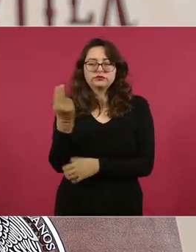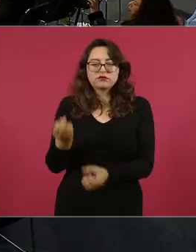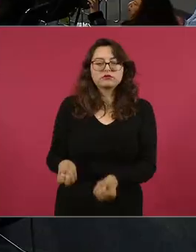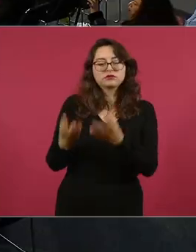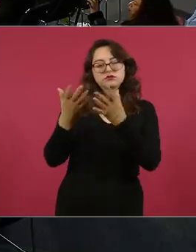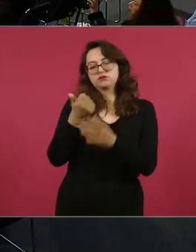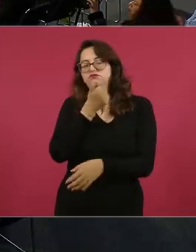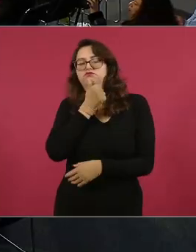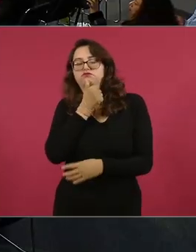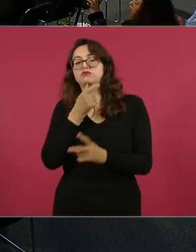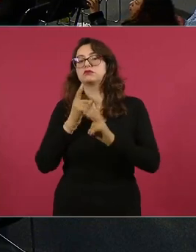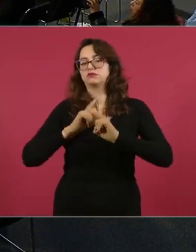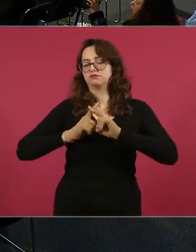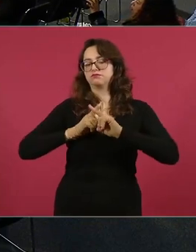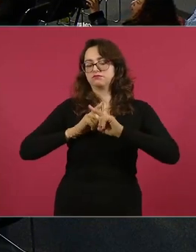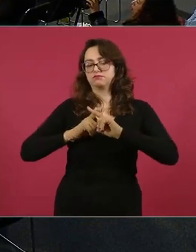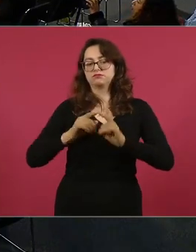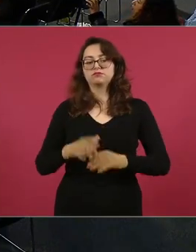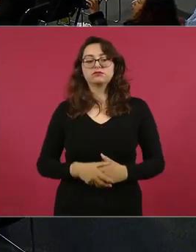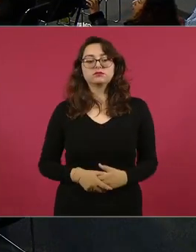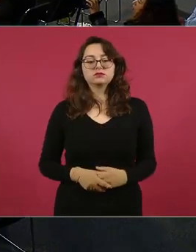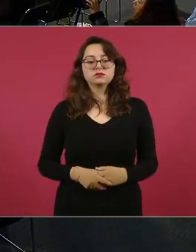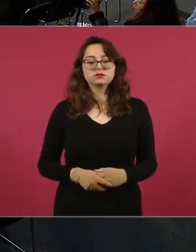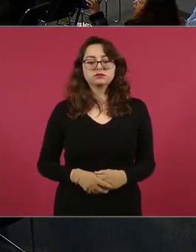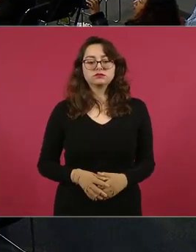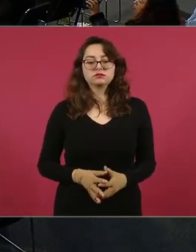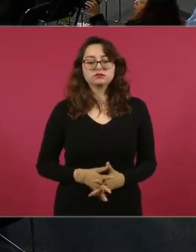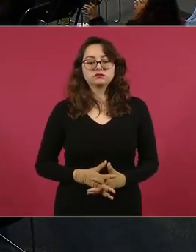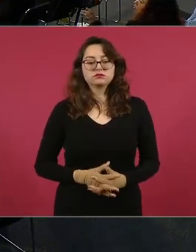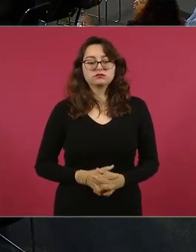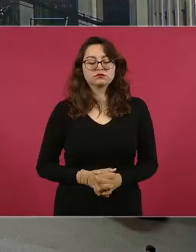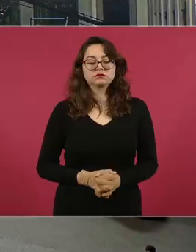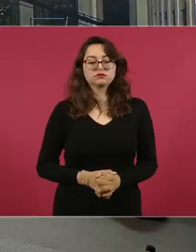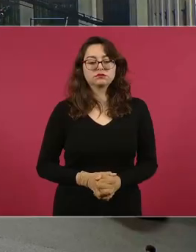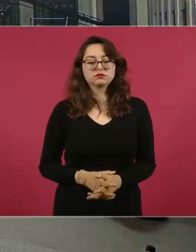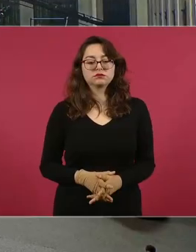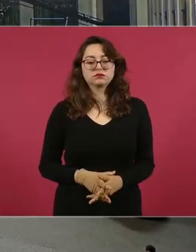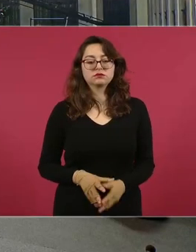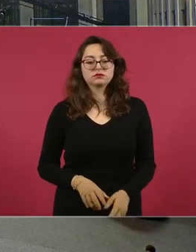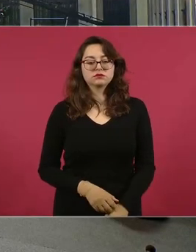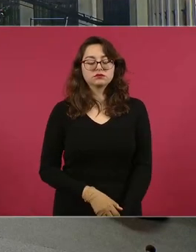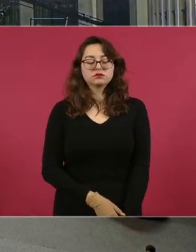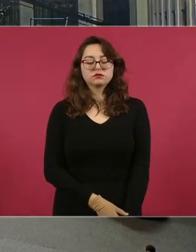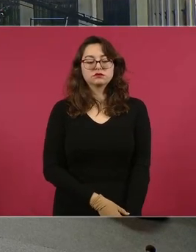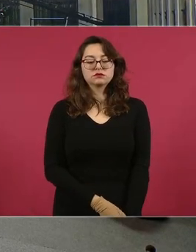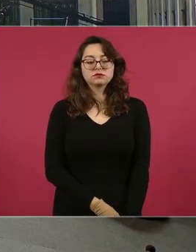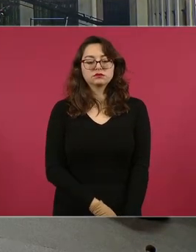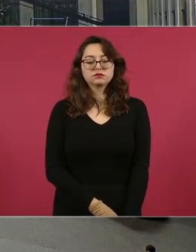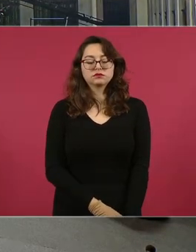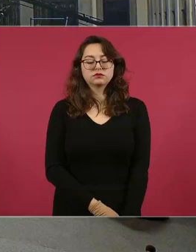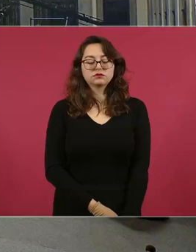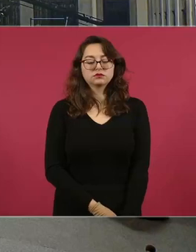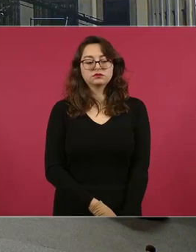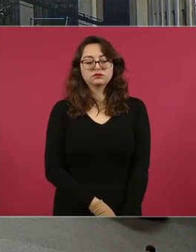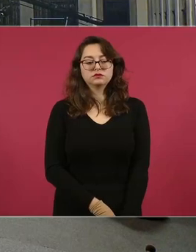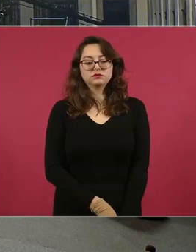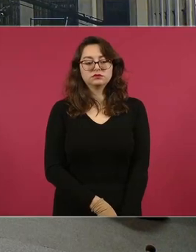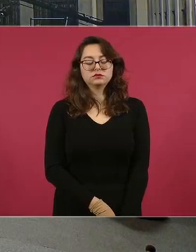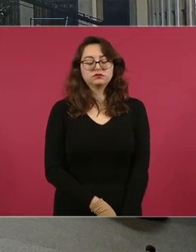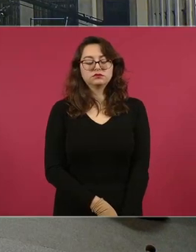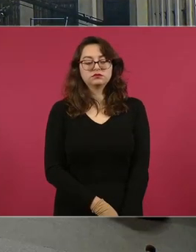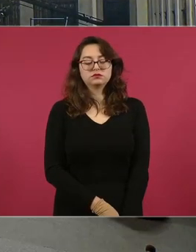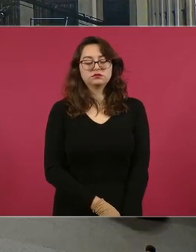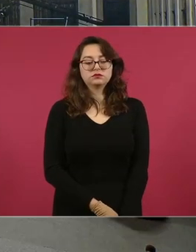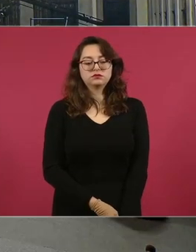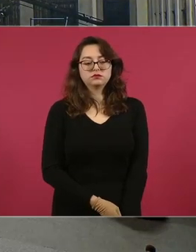esa parte sur del estado. ¿Ha sido recibiendo amenazas? ¿Se confirma? tema que era gente de la familia michoacana los que lo